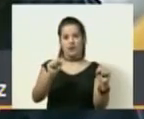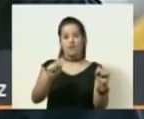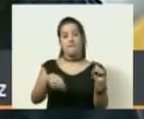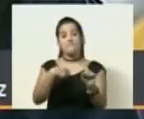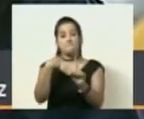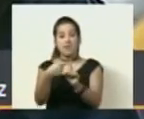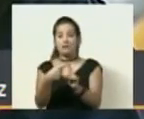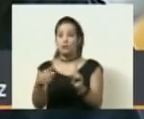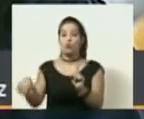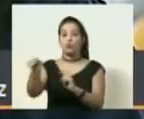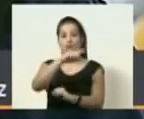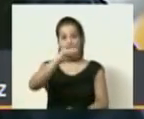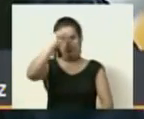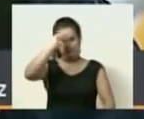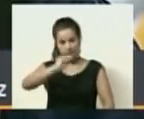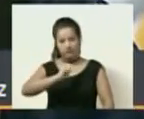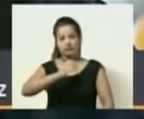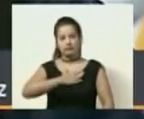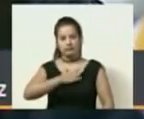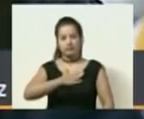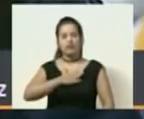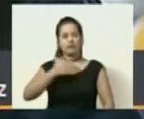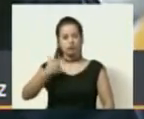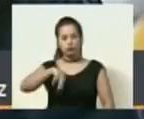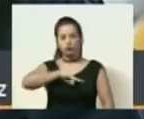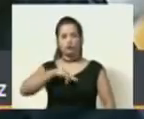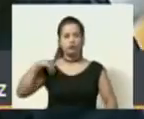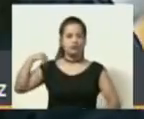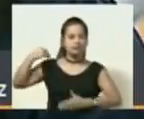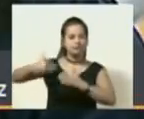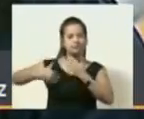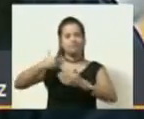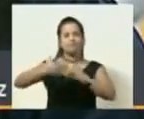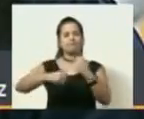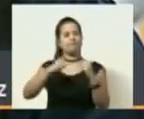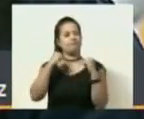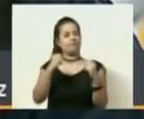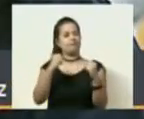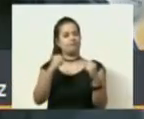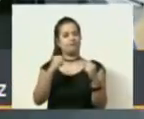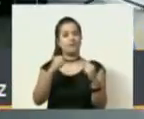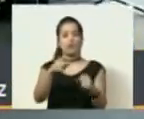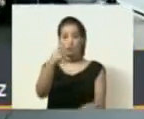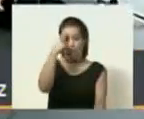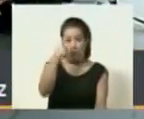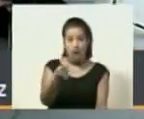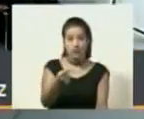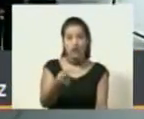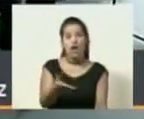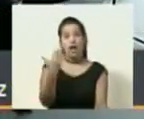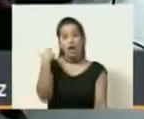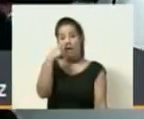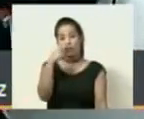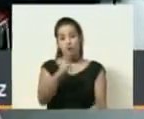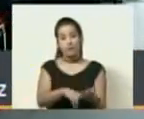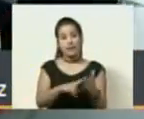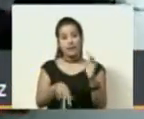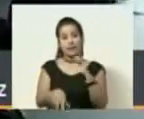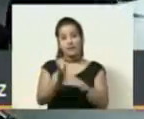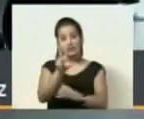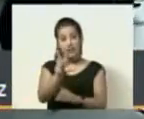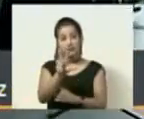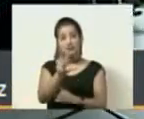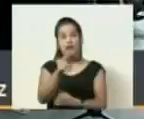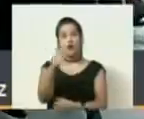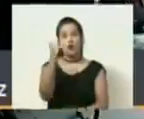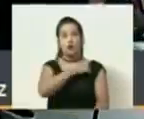reconocernos como vencedores, herederos de la gesta de Ayacucho. Recordamos que en el año 2003 el comandante